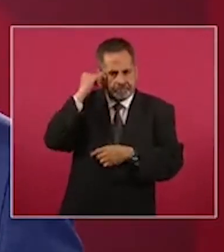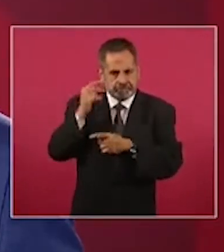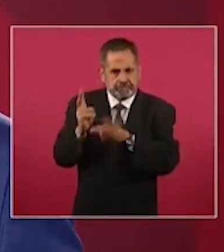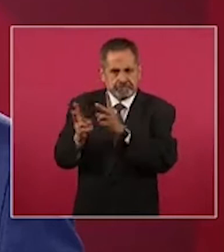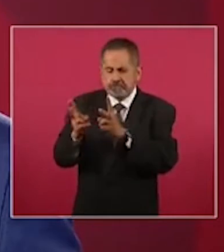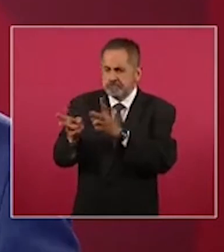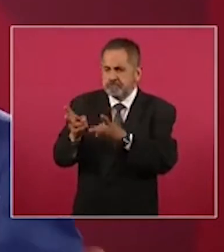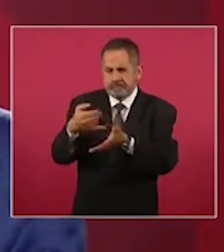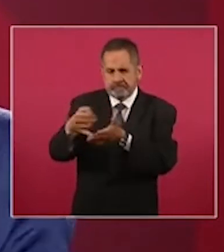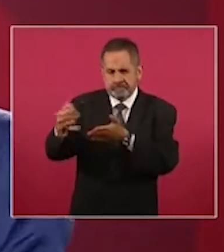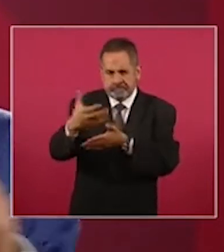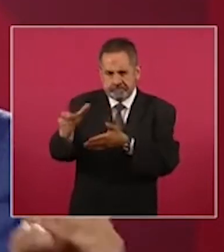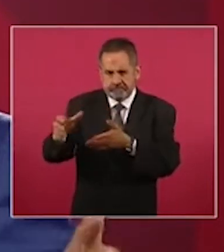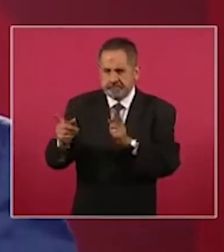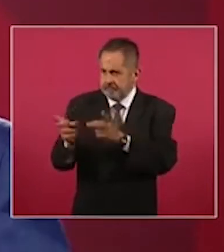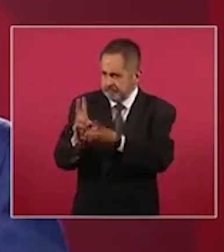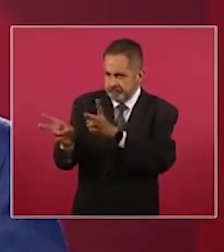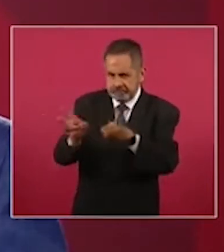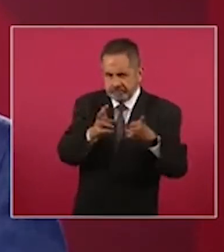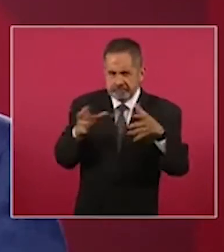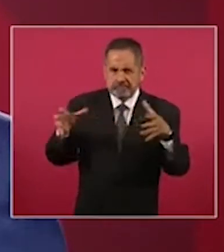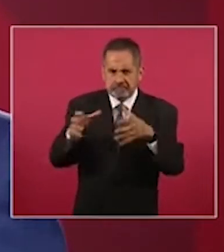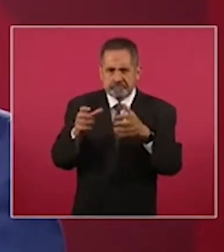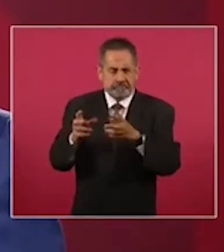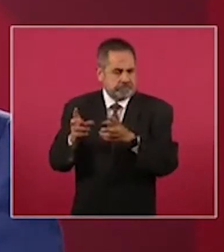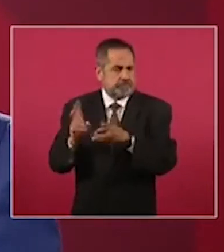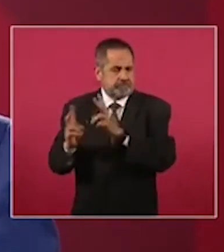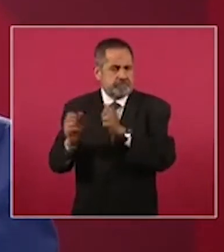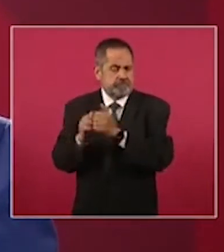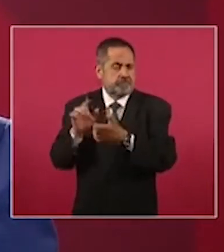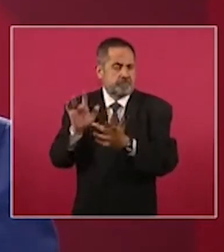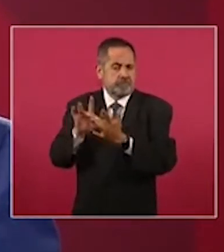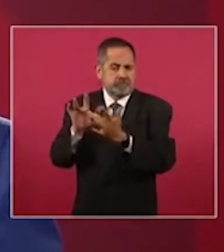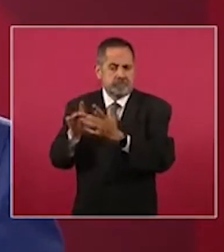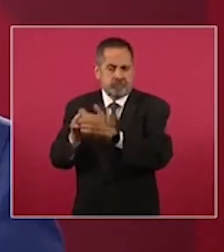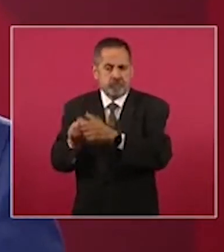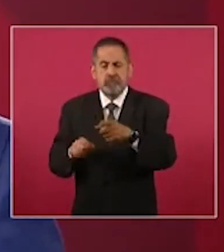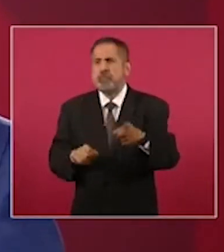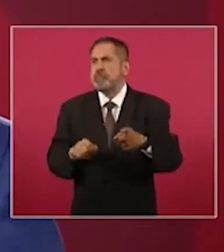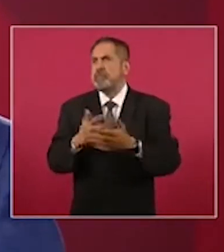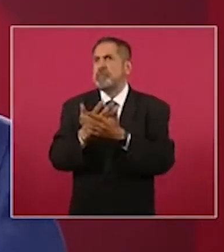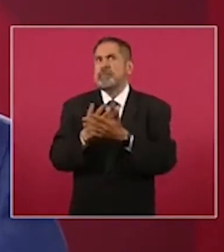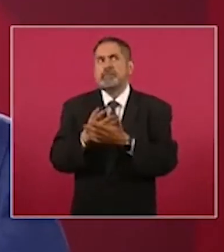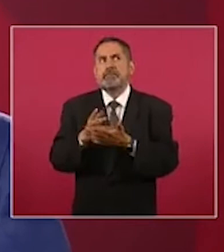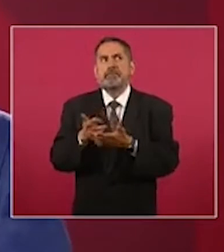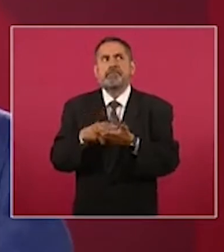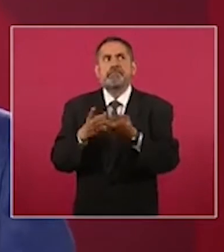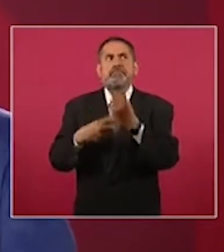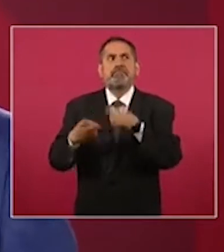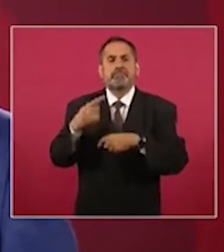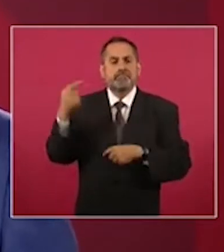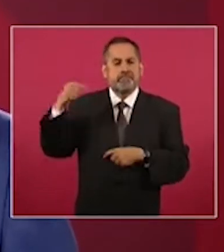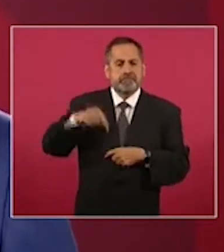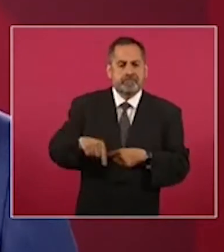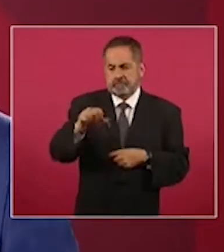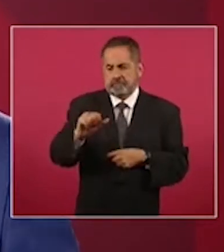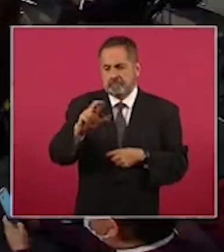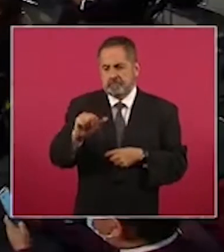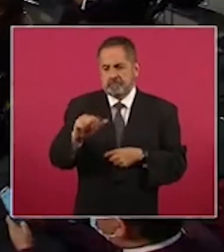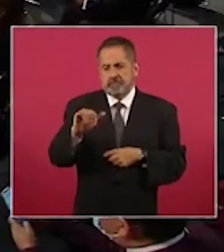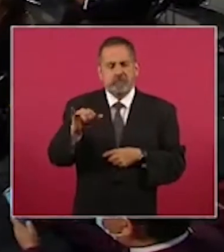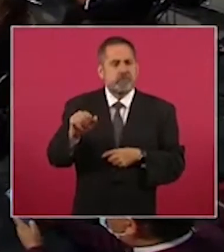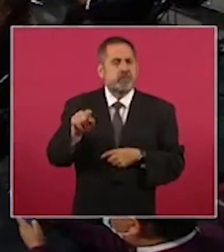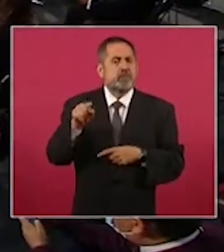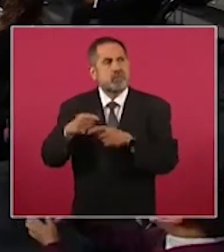ha ocasionado en Quintana Roo ante la alta comisionada de las Naciones Unidas para los Derechos Humanos, Michelle Bachelet. María Luisa,